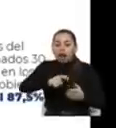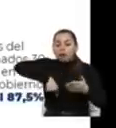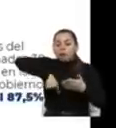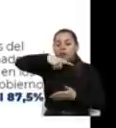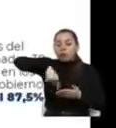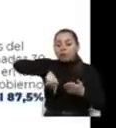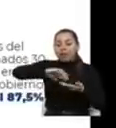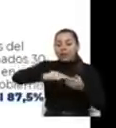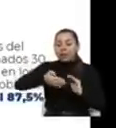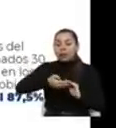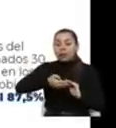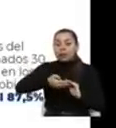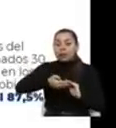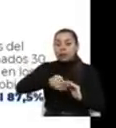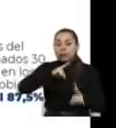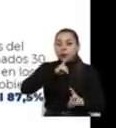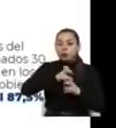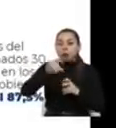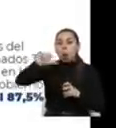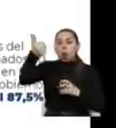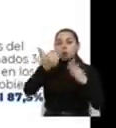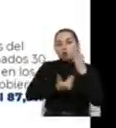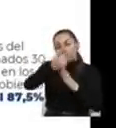difícilmente habrá nuevos firmantes.